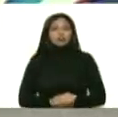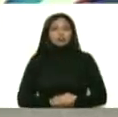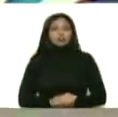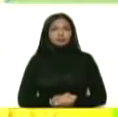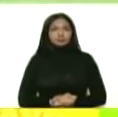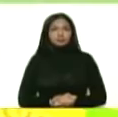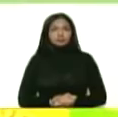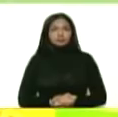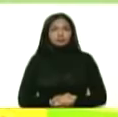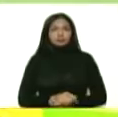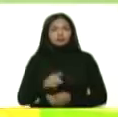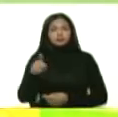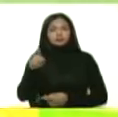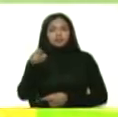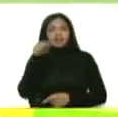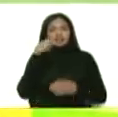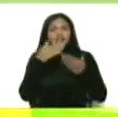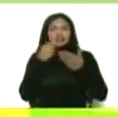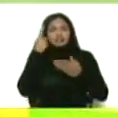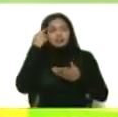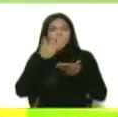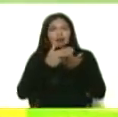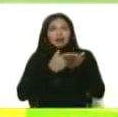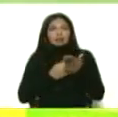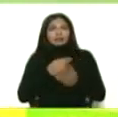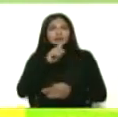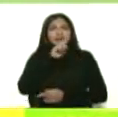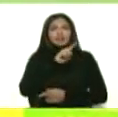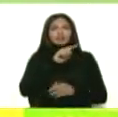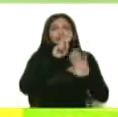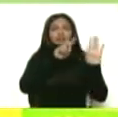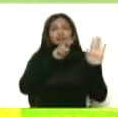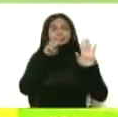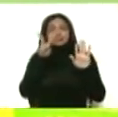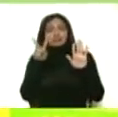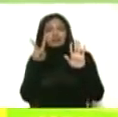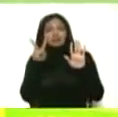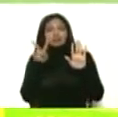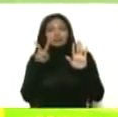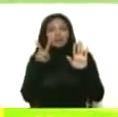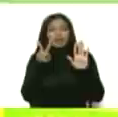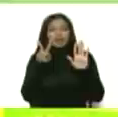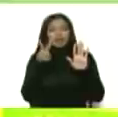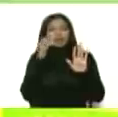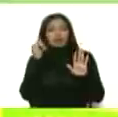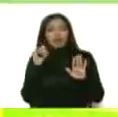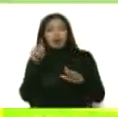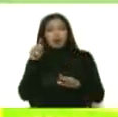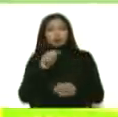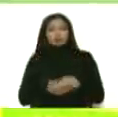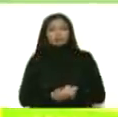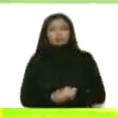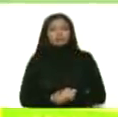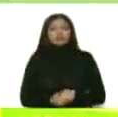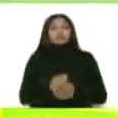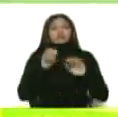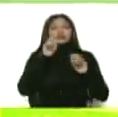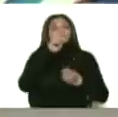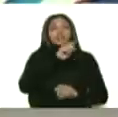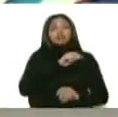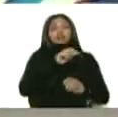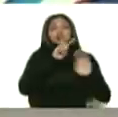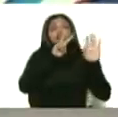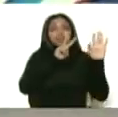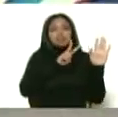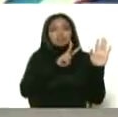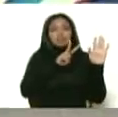Y aquí está, claro, está con el día anterior, 167 casos, con los 4 casos de hoy llegamos a 171,